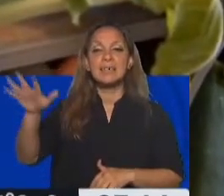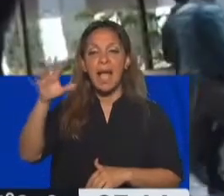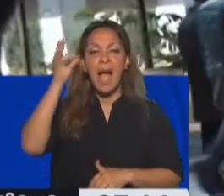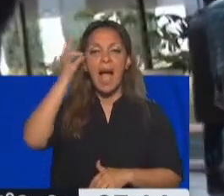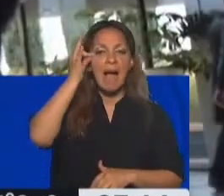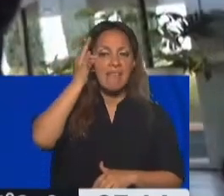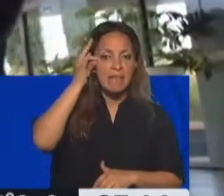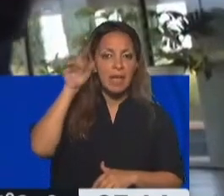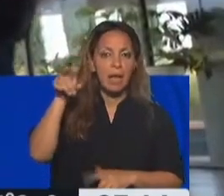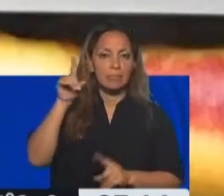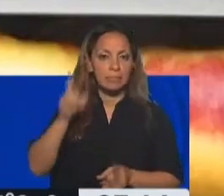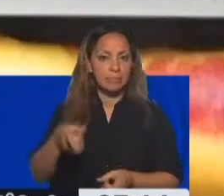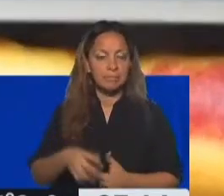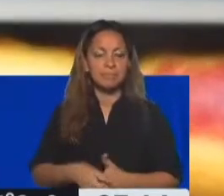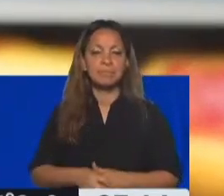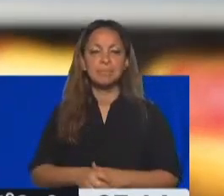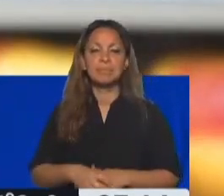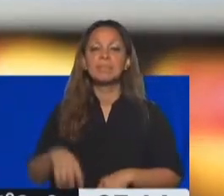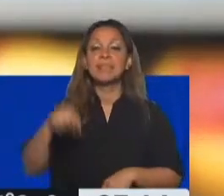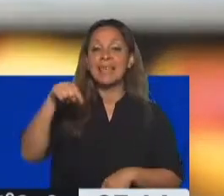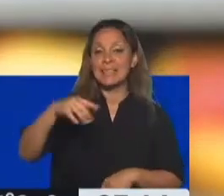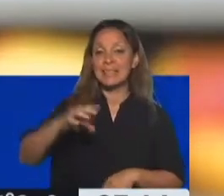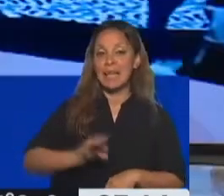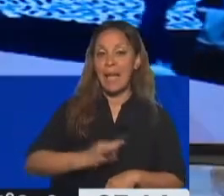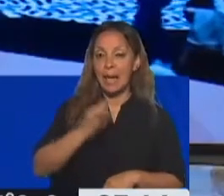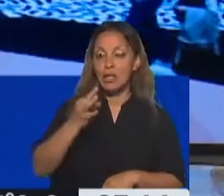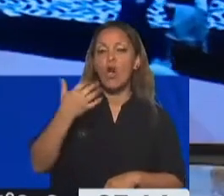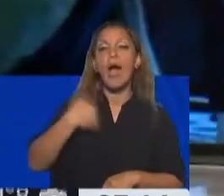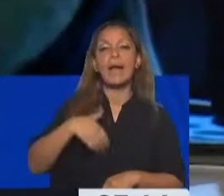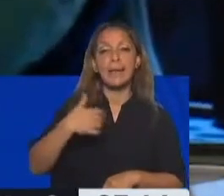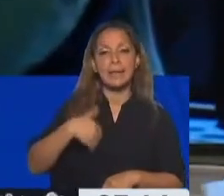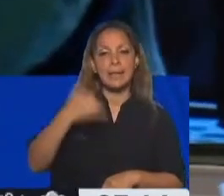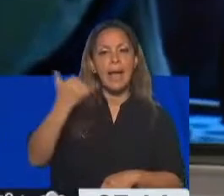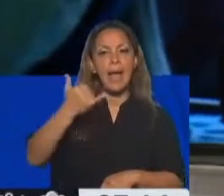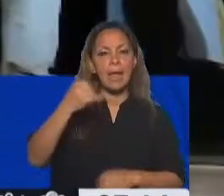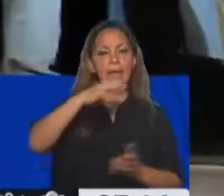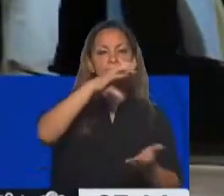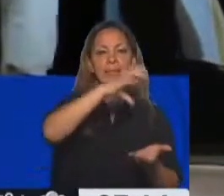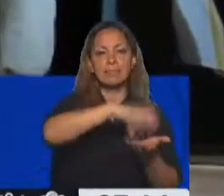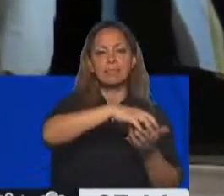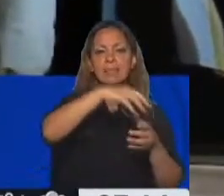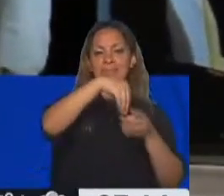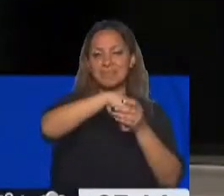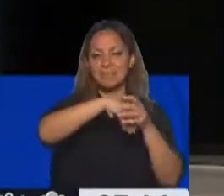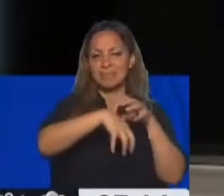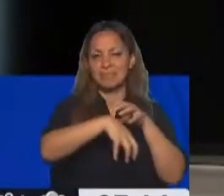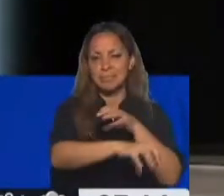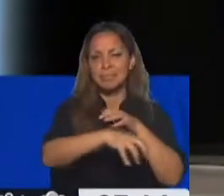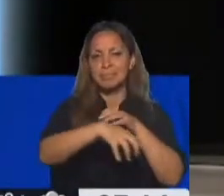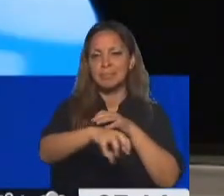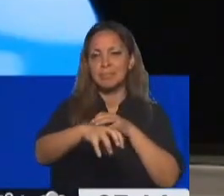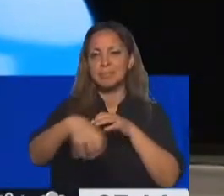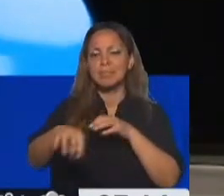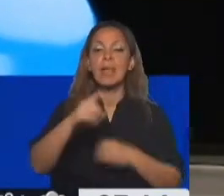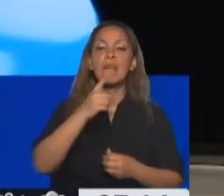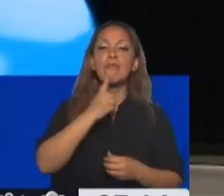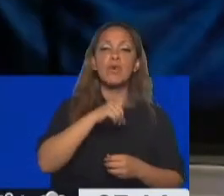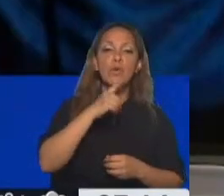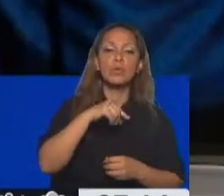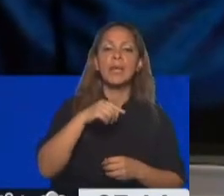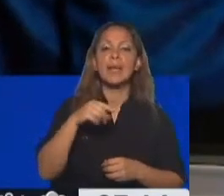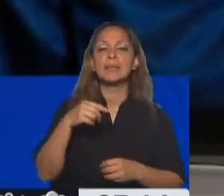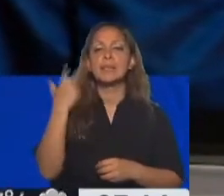África en esta edición Argentina cuenta con espacios en los sectores de frutas y